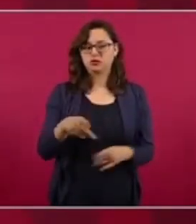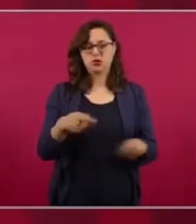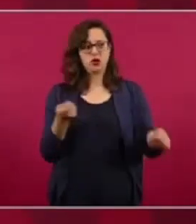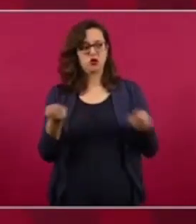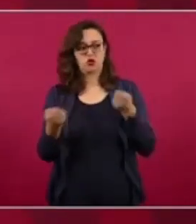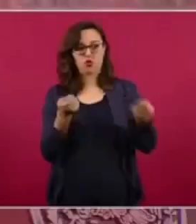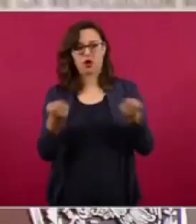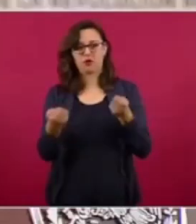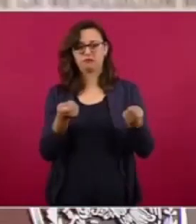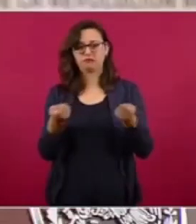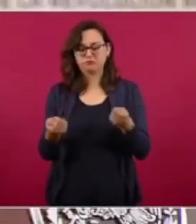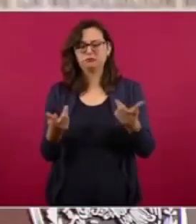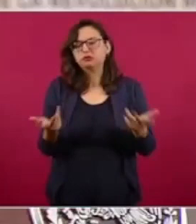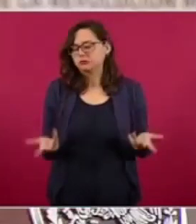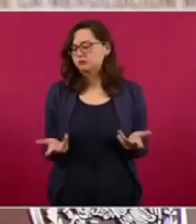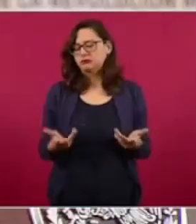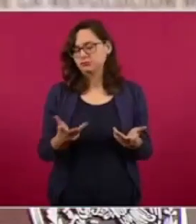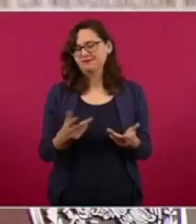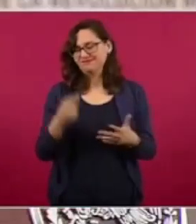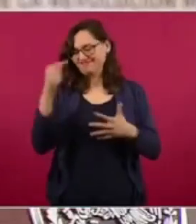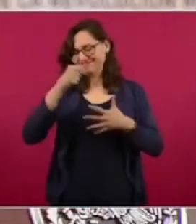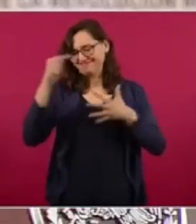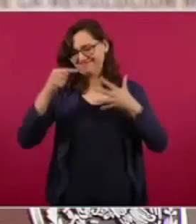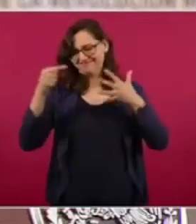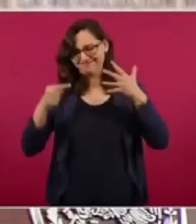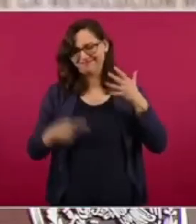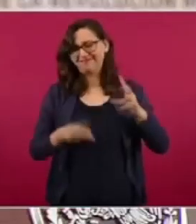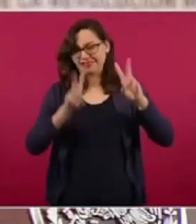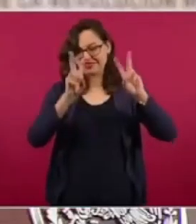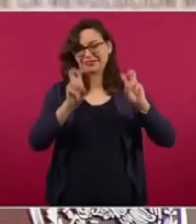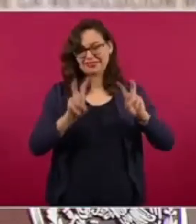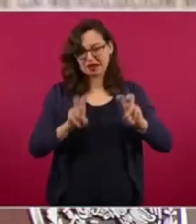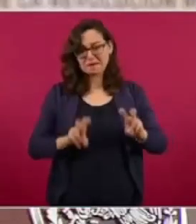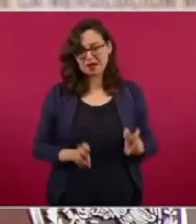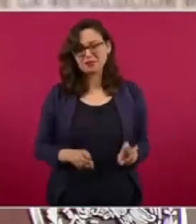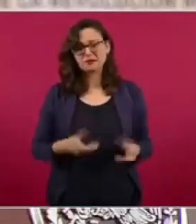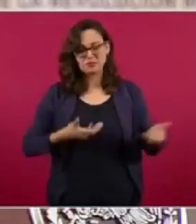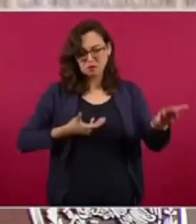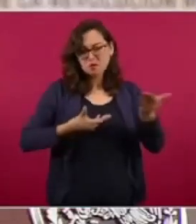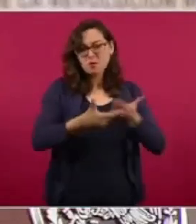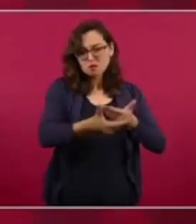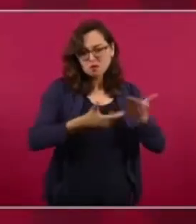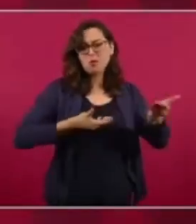Tenemos temas que tratar en lo bilateral, pero